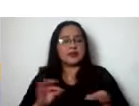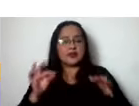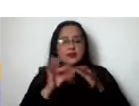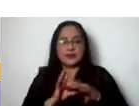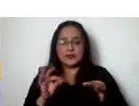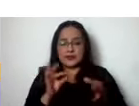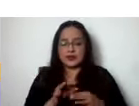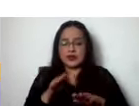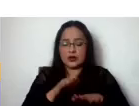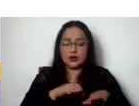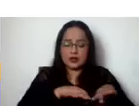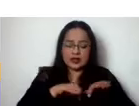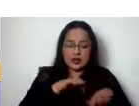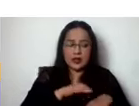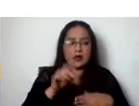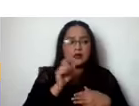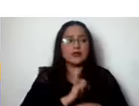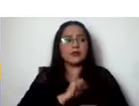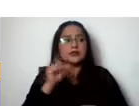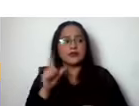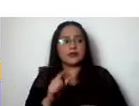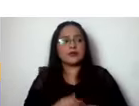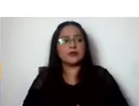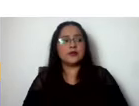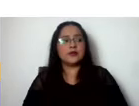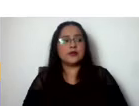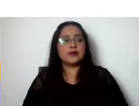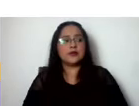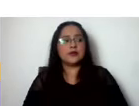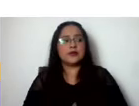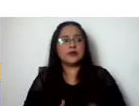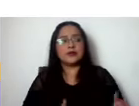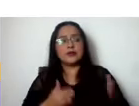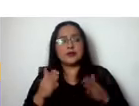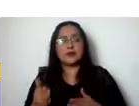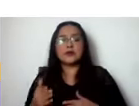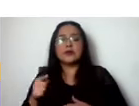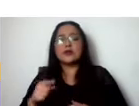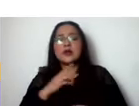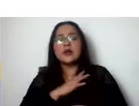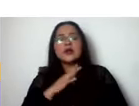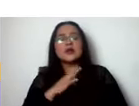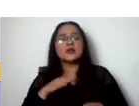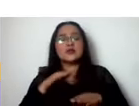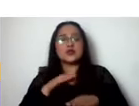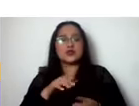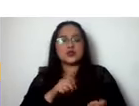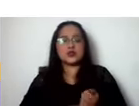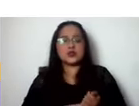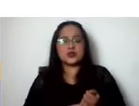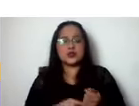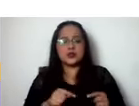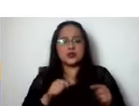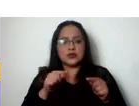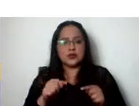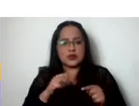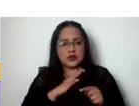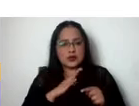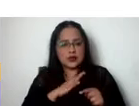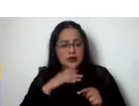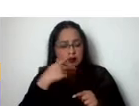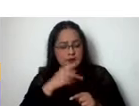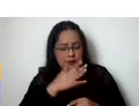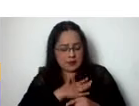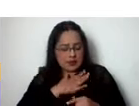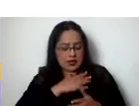oficio, profesión, etcétera. A mí una de las cosas que me ha dado el feminismo es justamente eso, poder reconocer el lugar desde el que